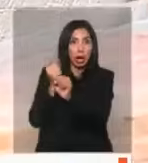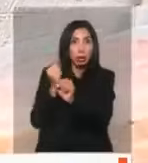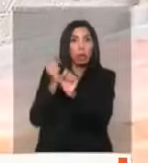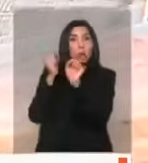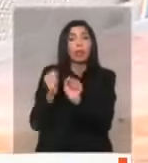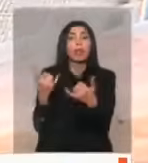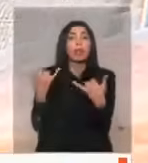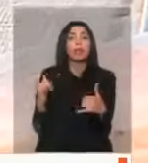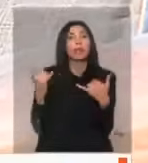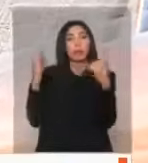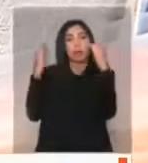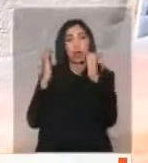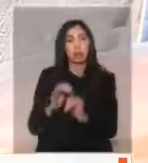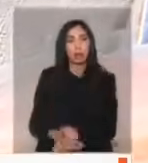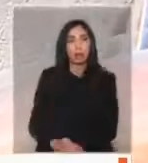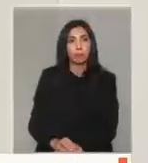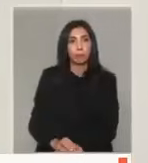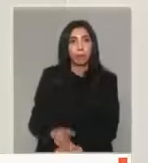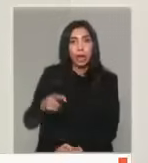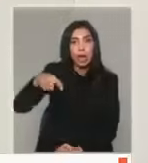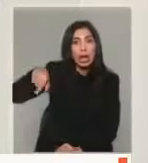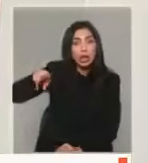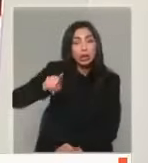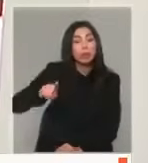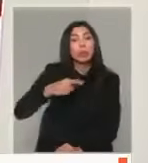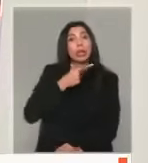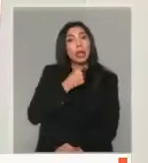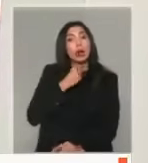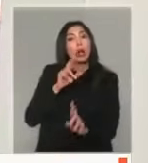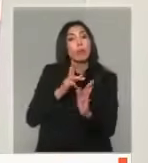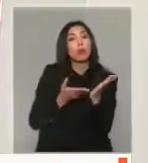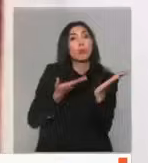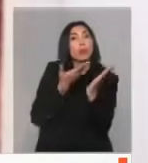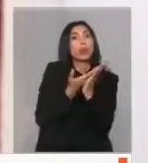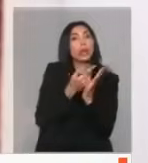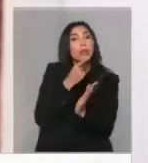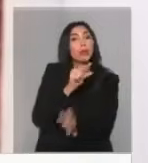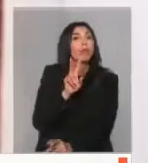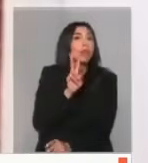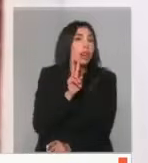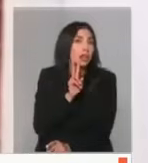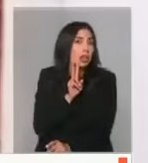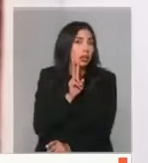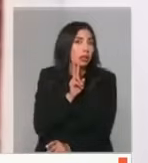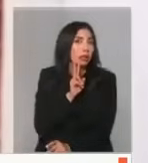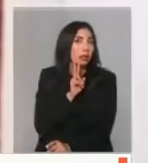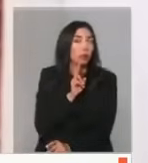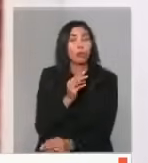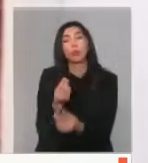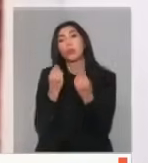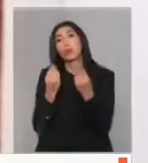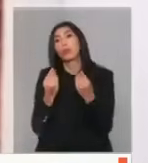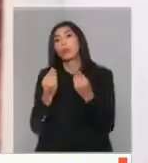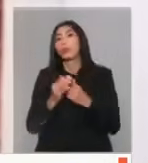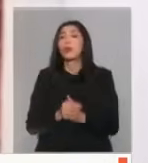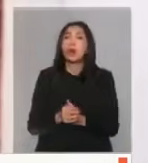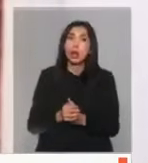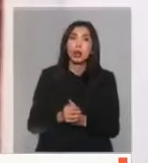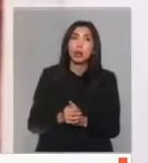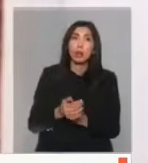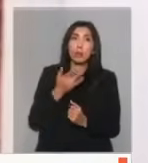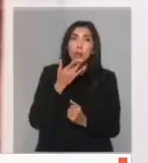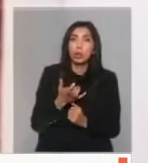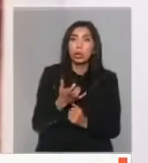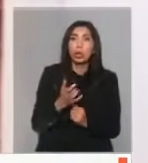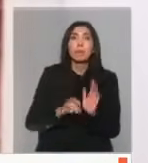disfrutar. Ellos esperan tener una propuesta este viernes. Lo mejor que puede pasar. Claro, porque comparte uno más